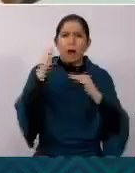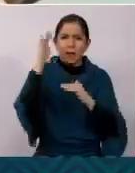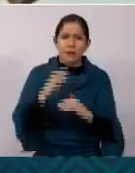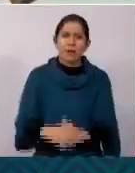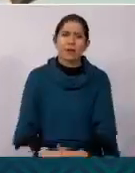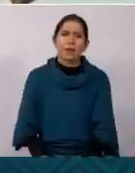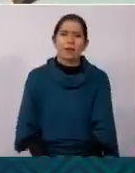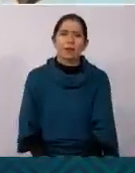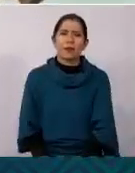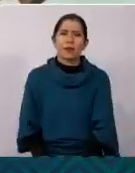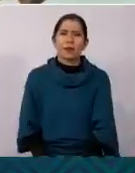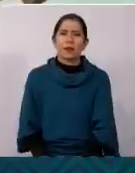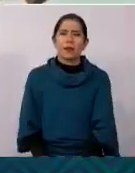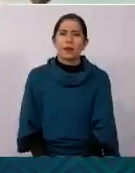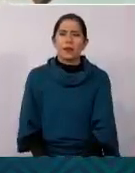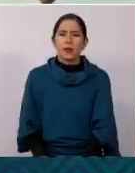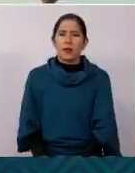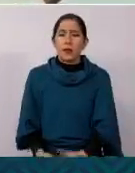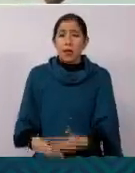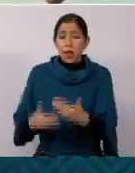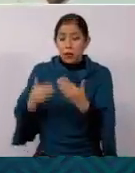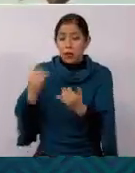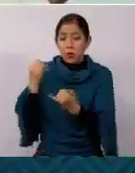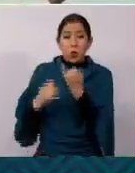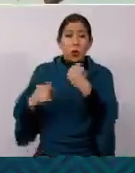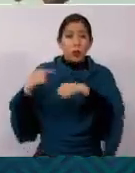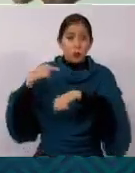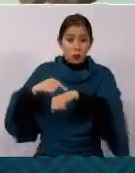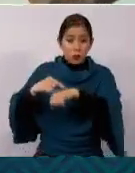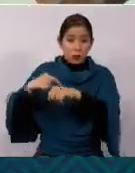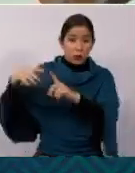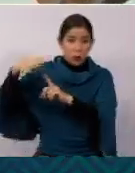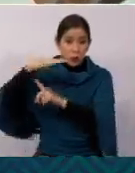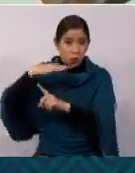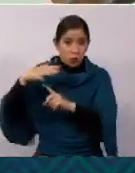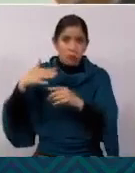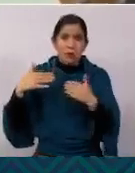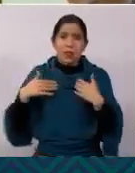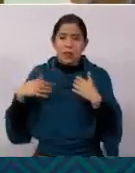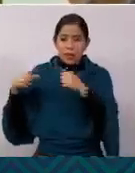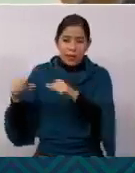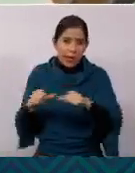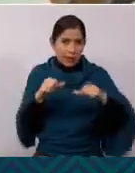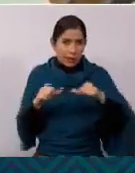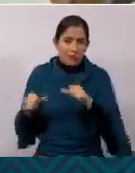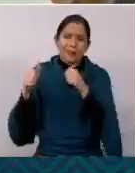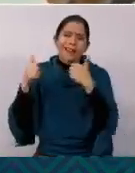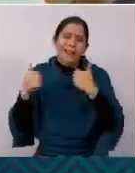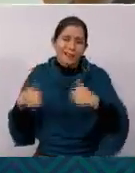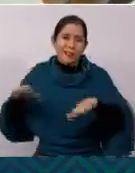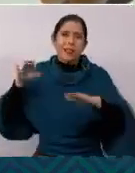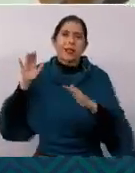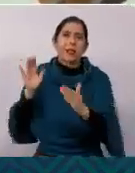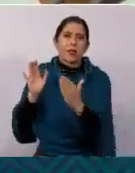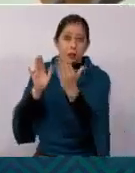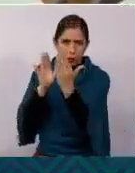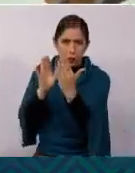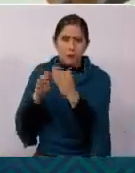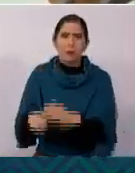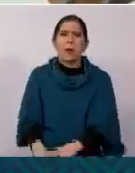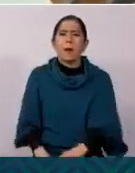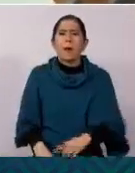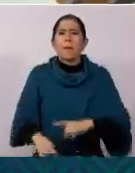en los contextos rurales desarrollamos actividades educativas de manera presencial. Pero